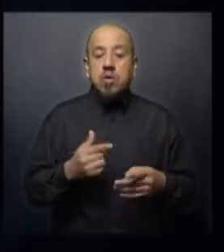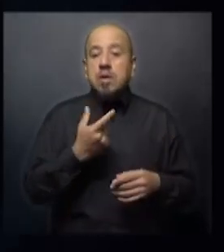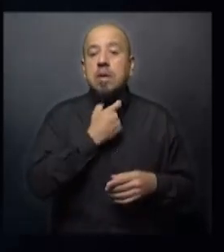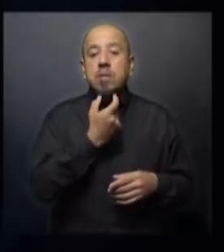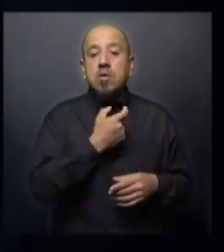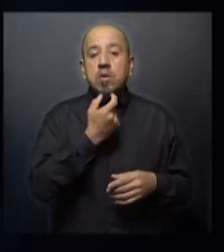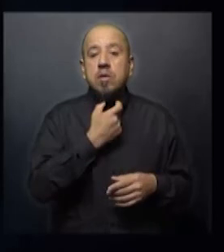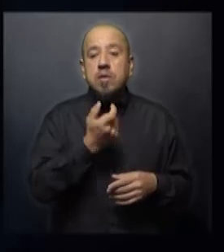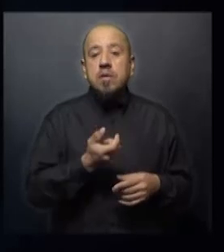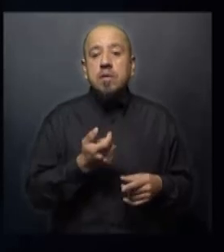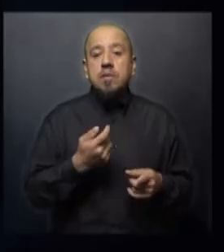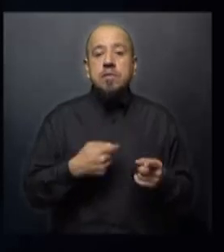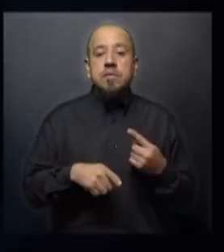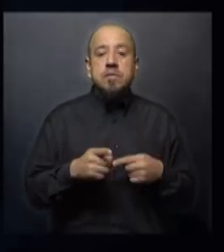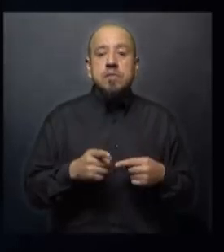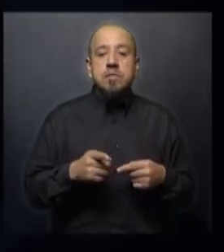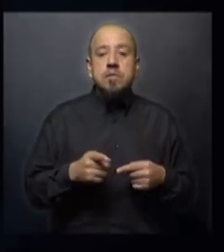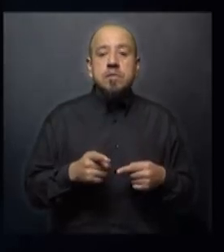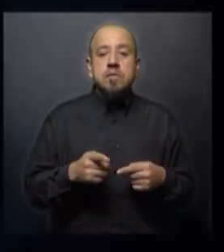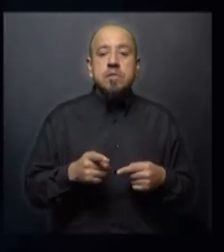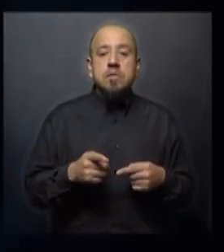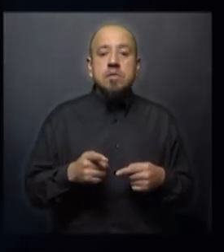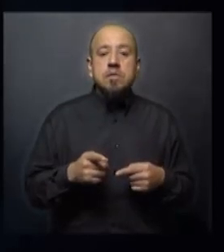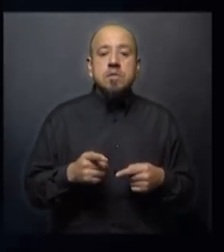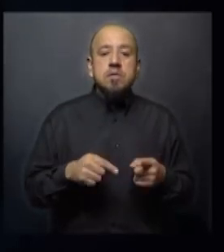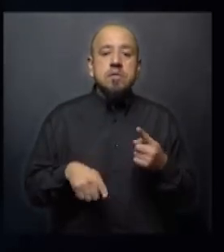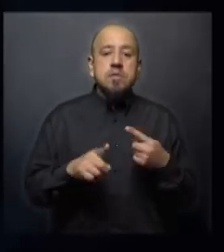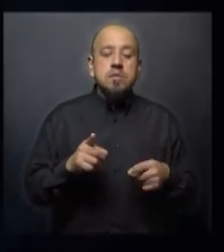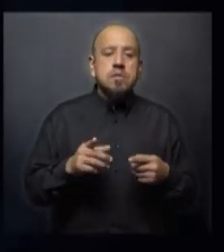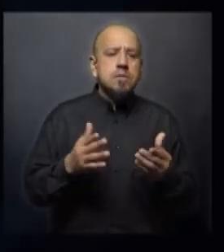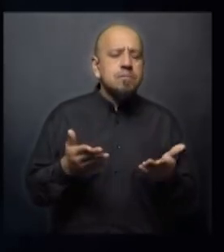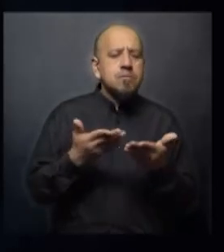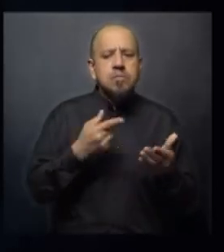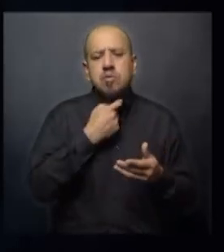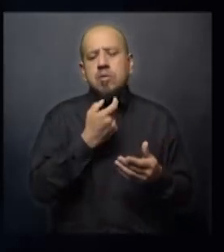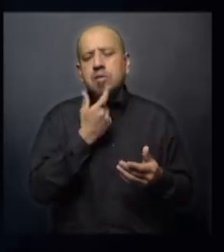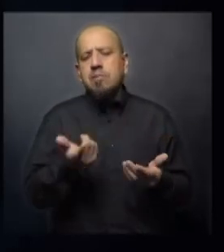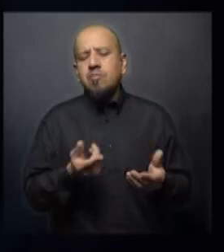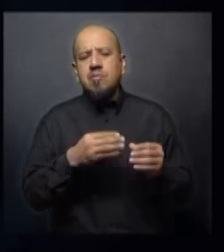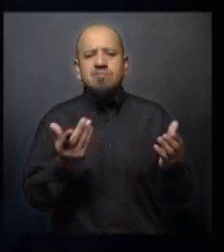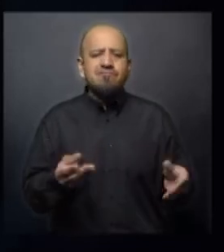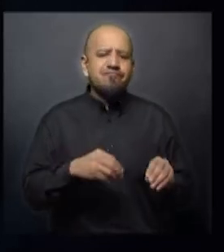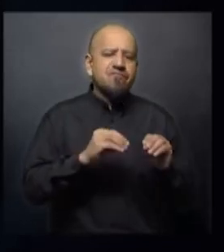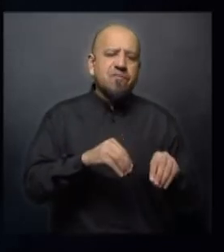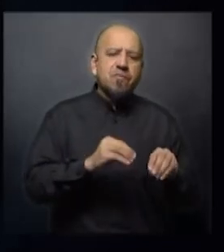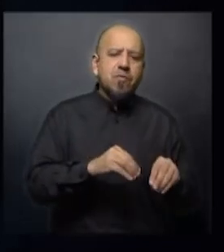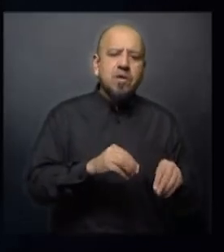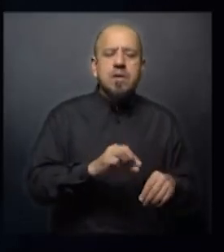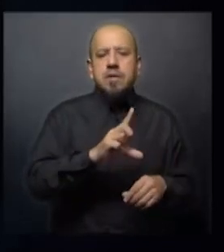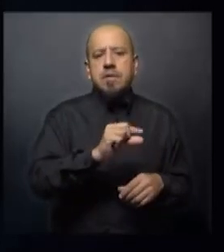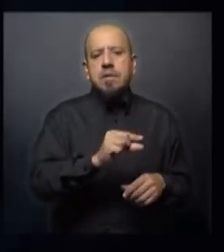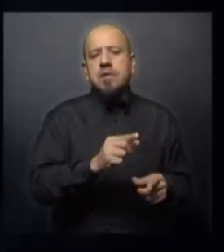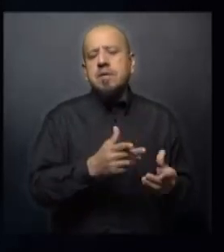pedagogía digamos más contemporánea se ha vuelto una pedagogía muy miserable en ese sentido muy acotada